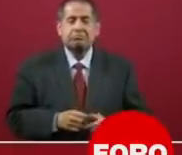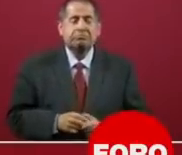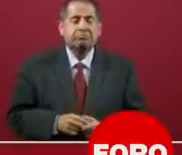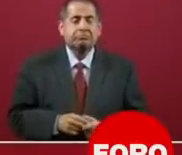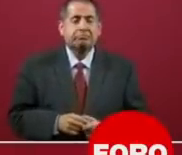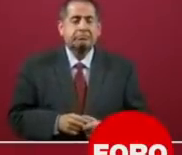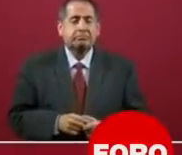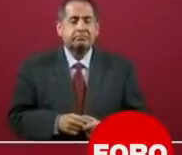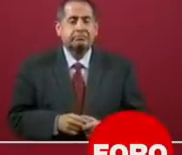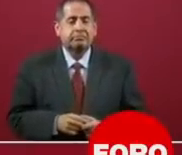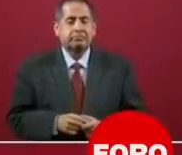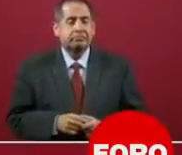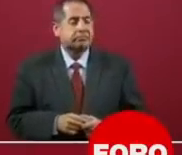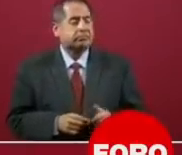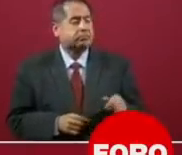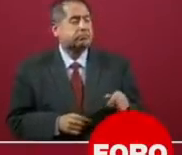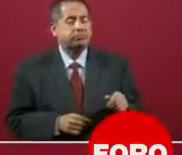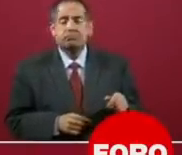que